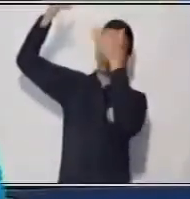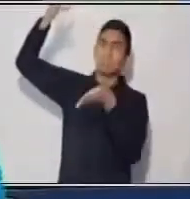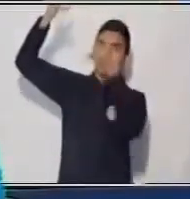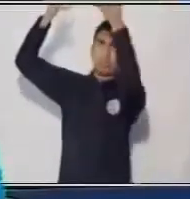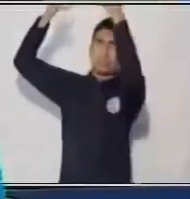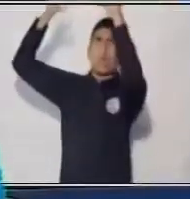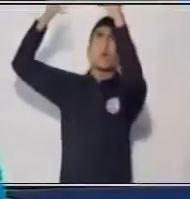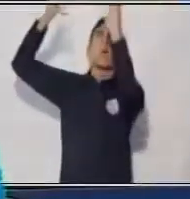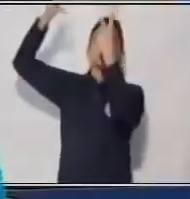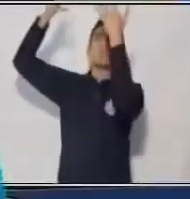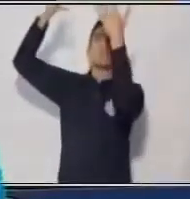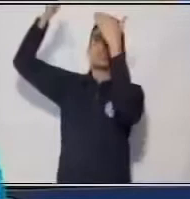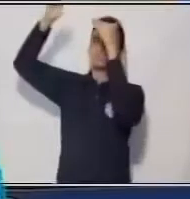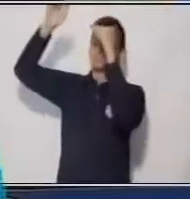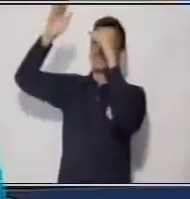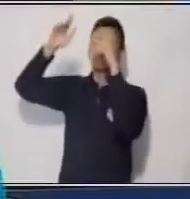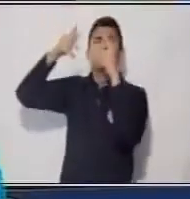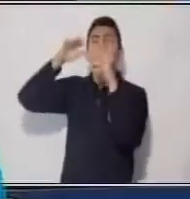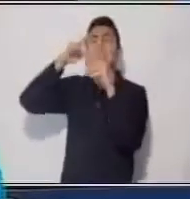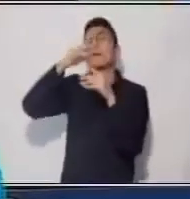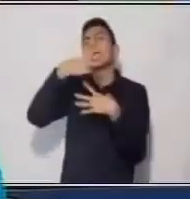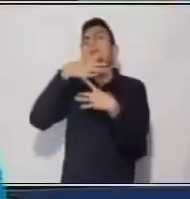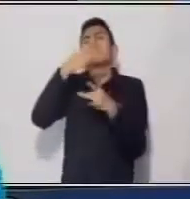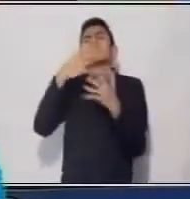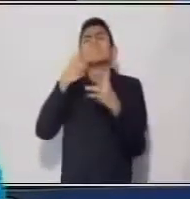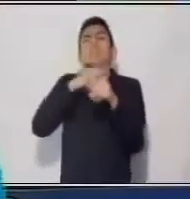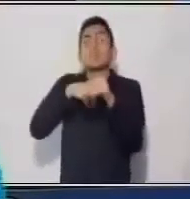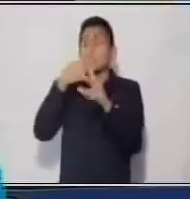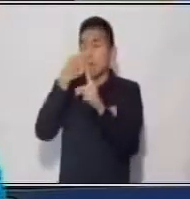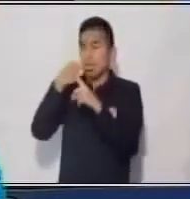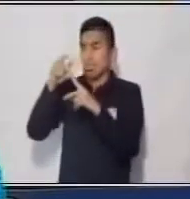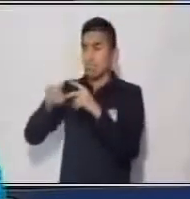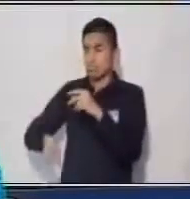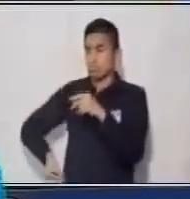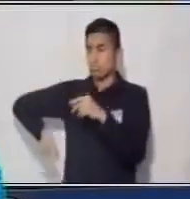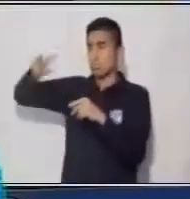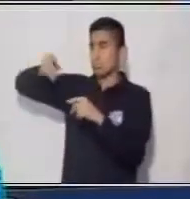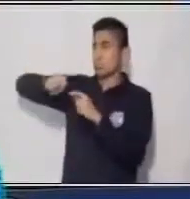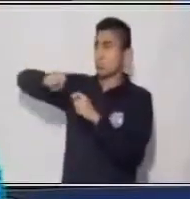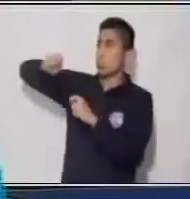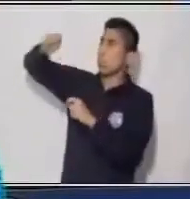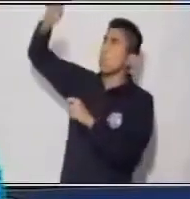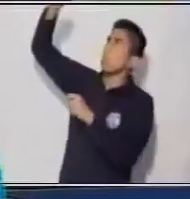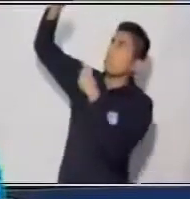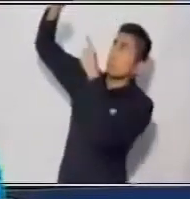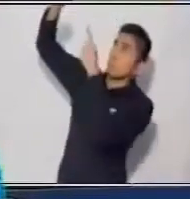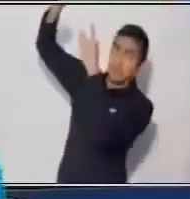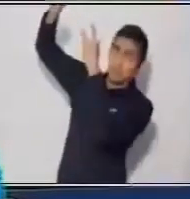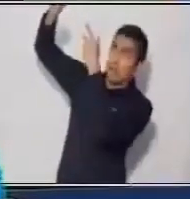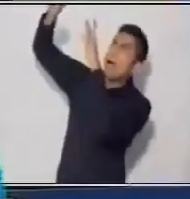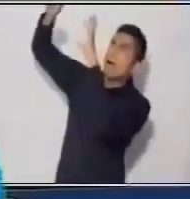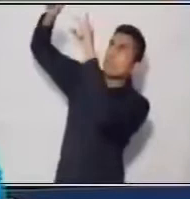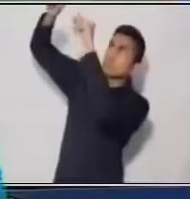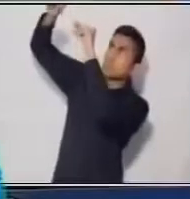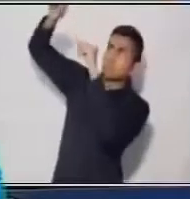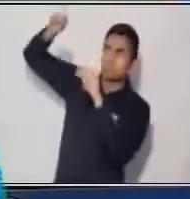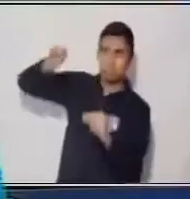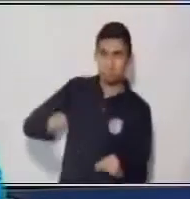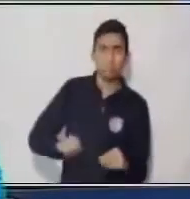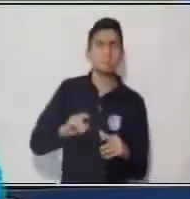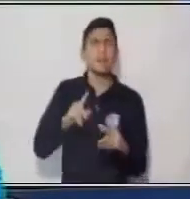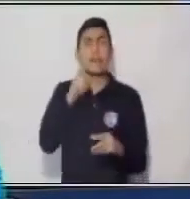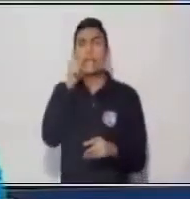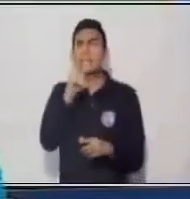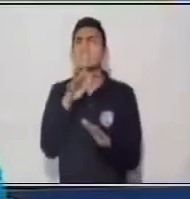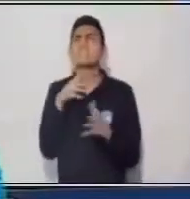a descender. Nos interesa en el momento en la que llega y se queda suspendido y luego regresa. Ese